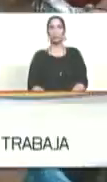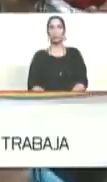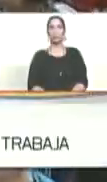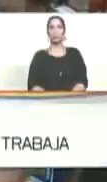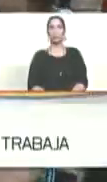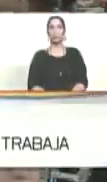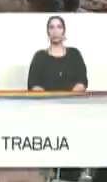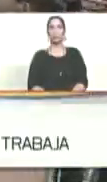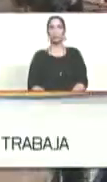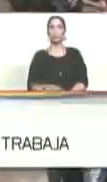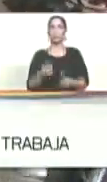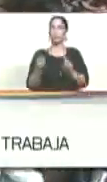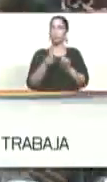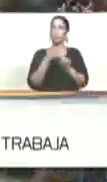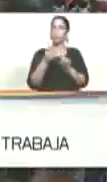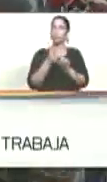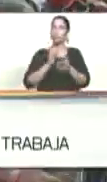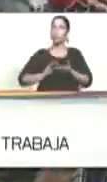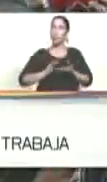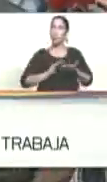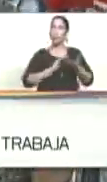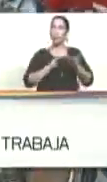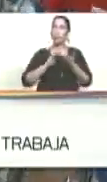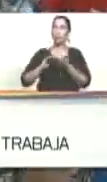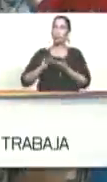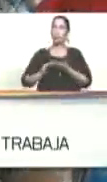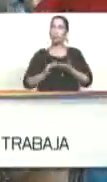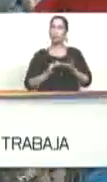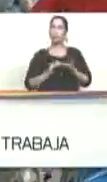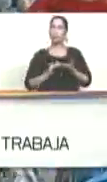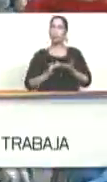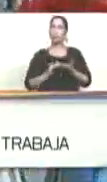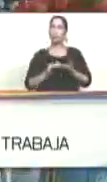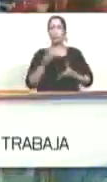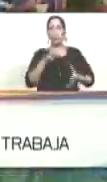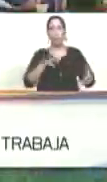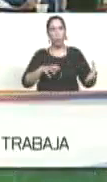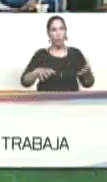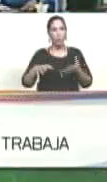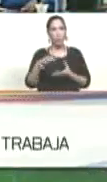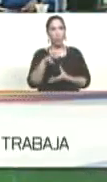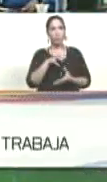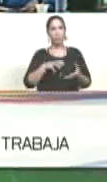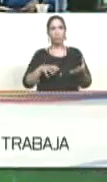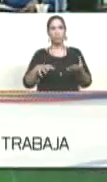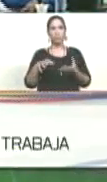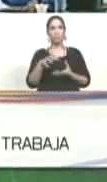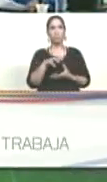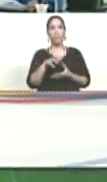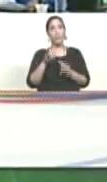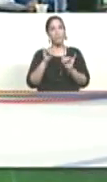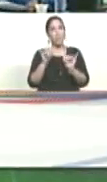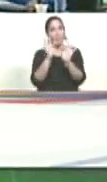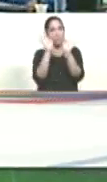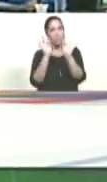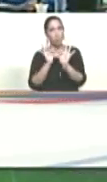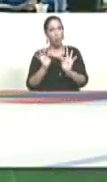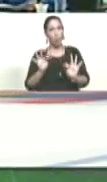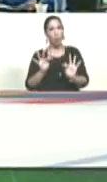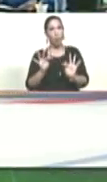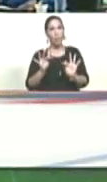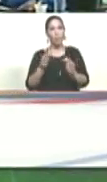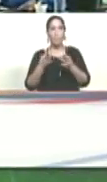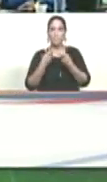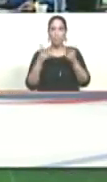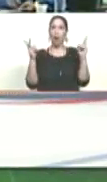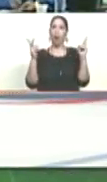El primer punto, solucionar los problemas en la misma medida que levantamos el plan